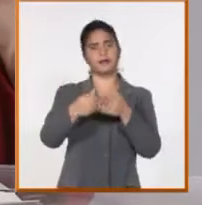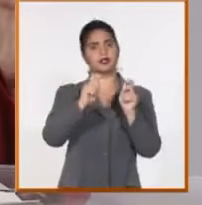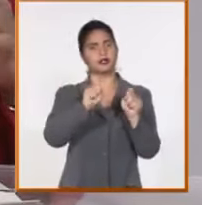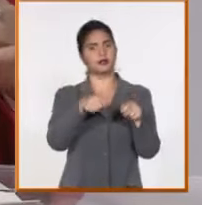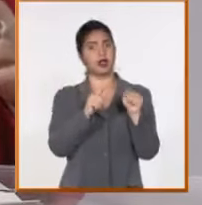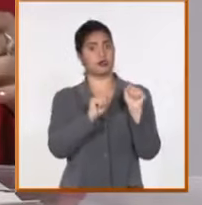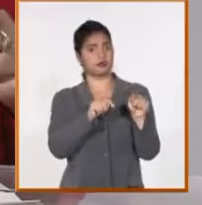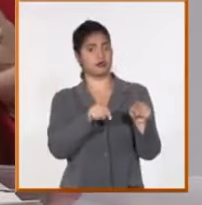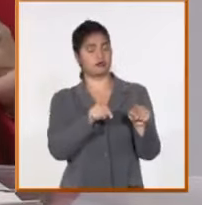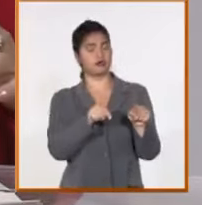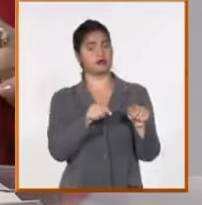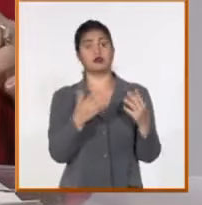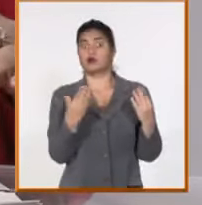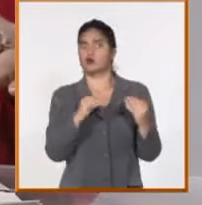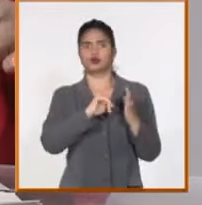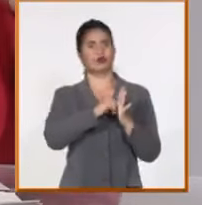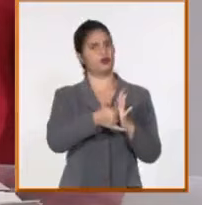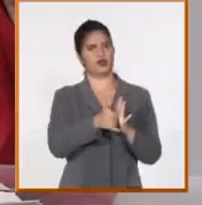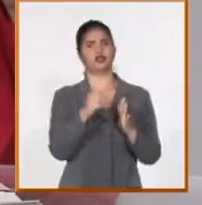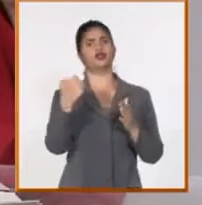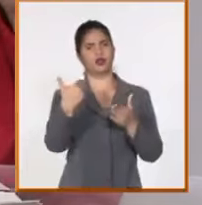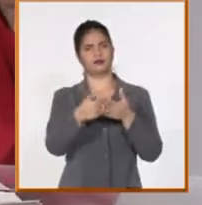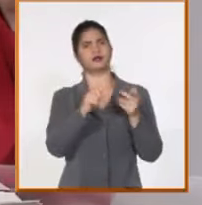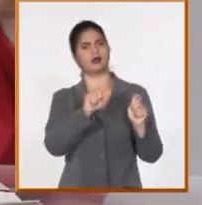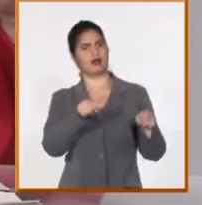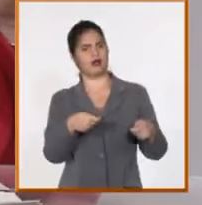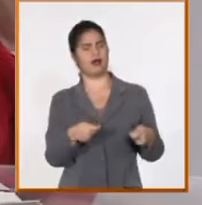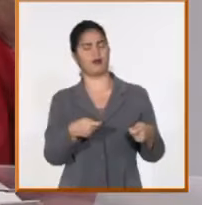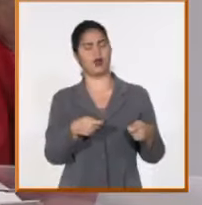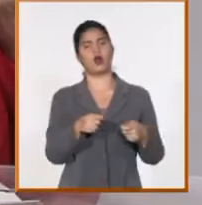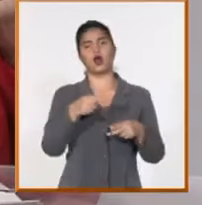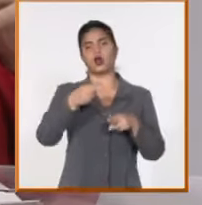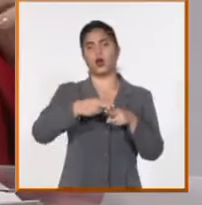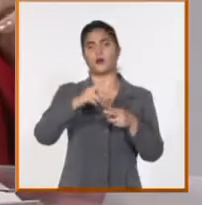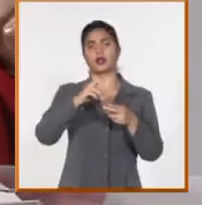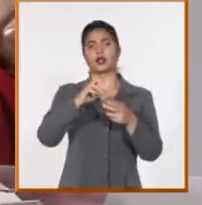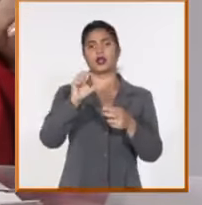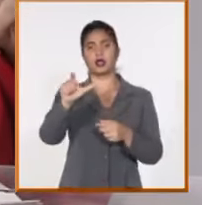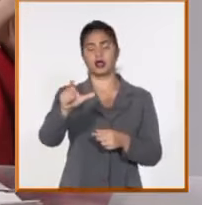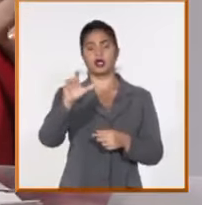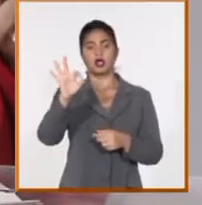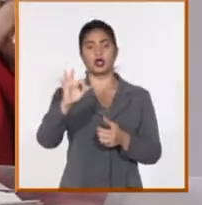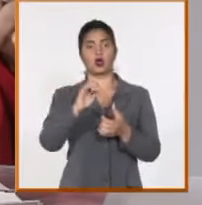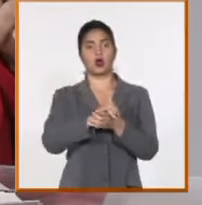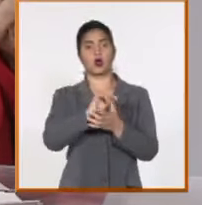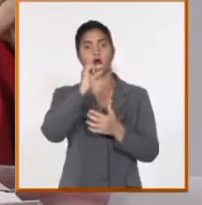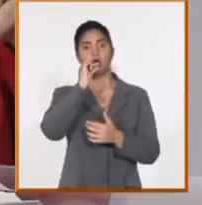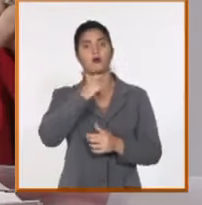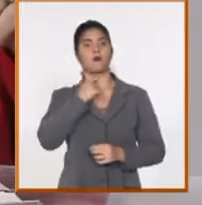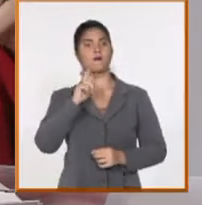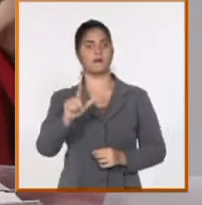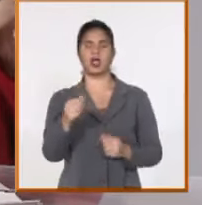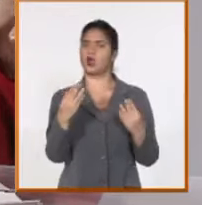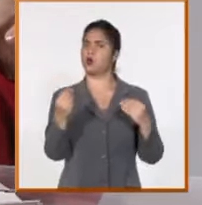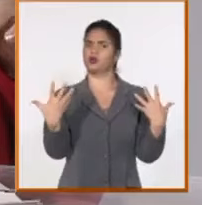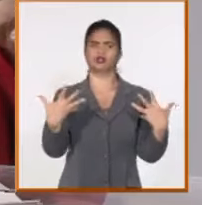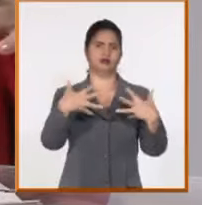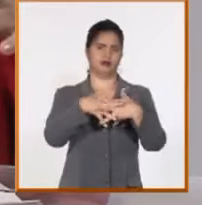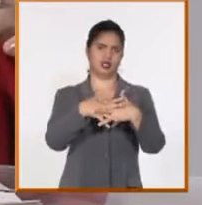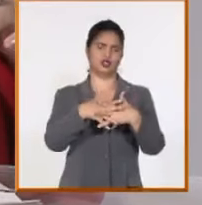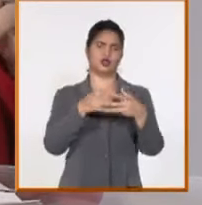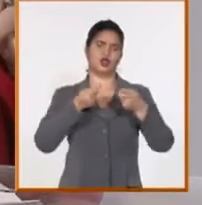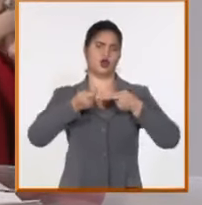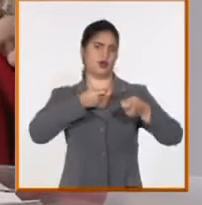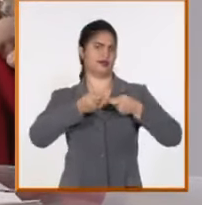muchos conbel en la empresa de calzado comel Tenemos muchos tipos de relaciones comerciales eh yo siempre ponemos el